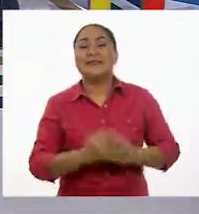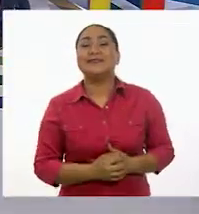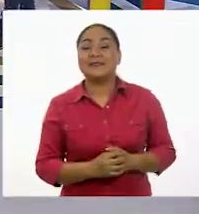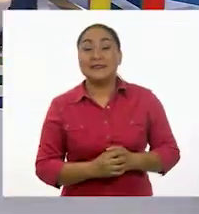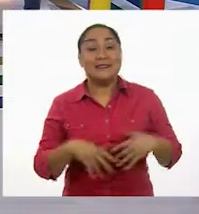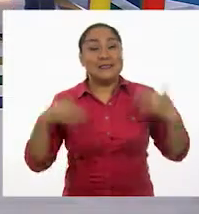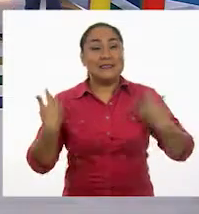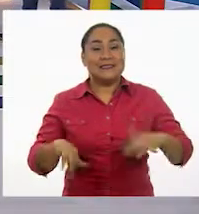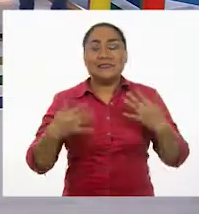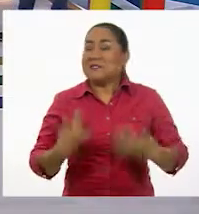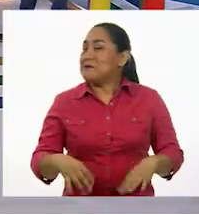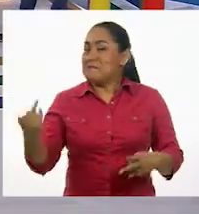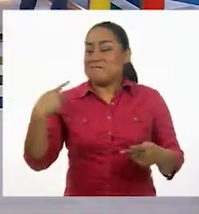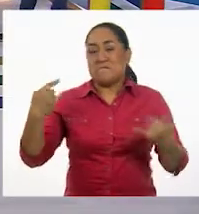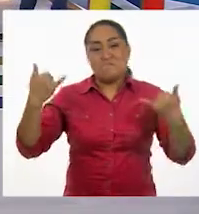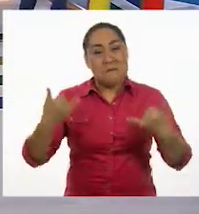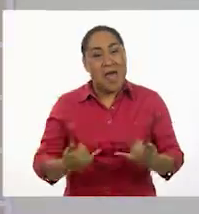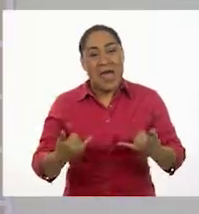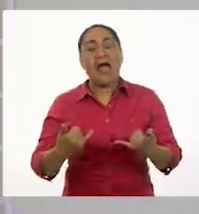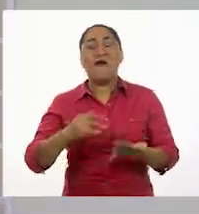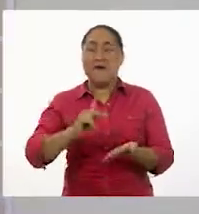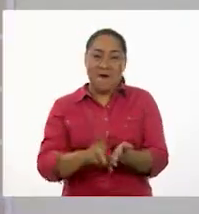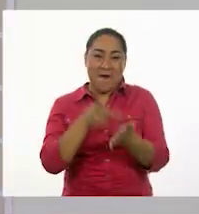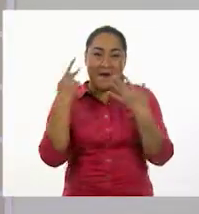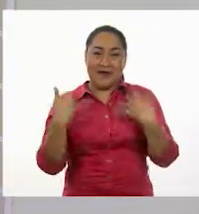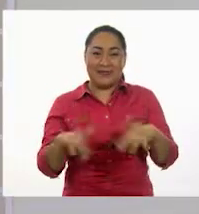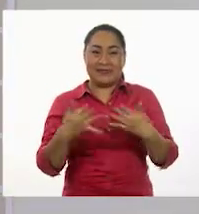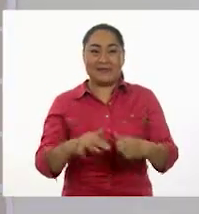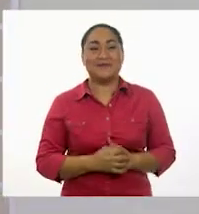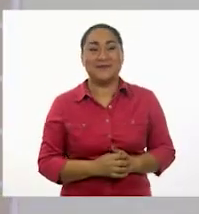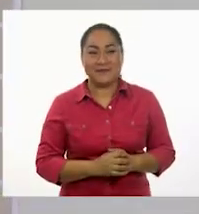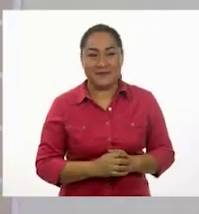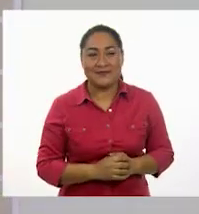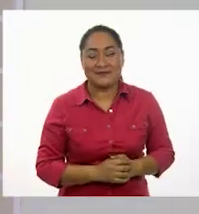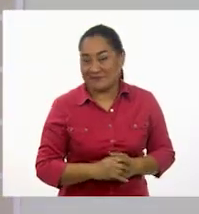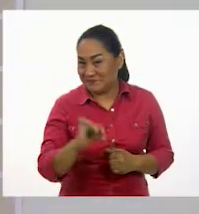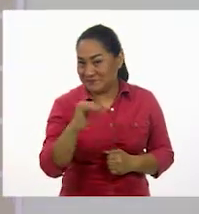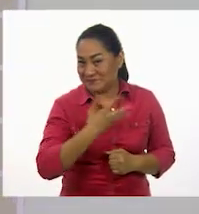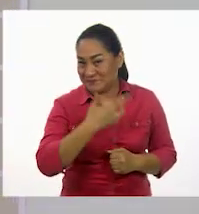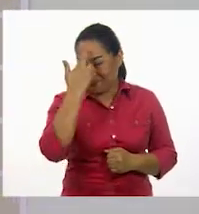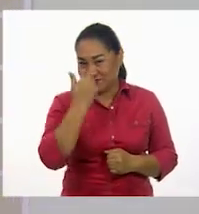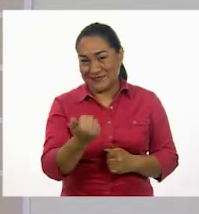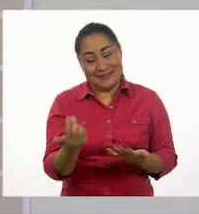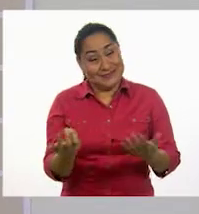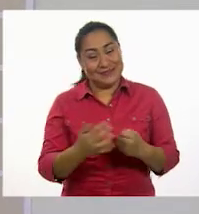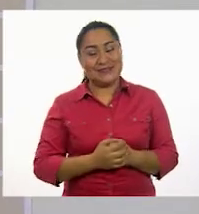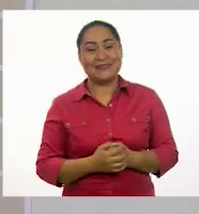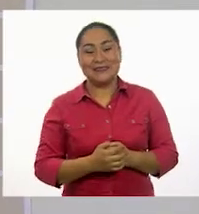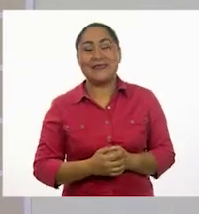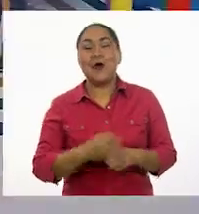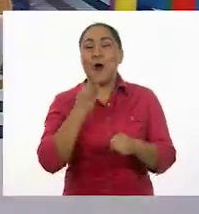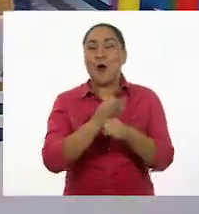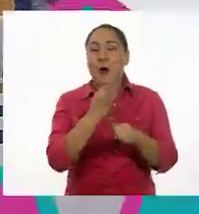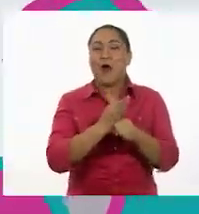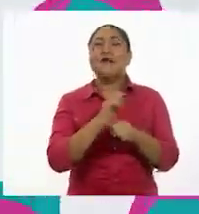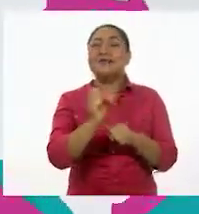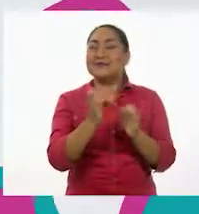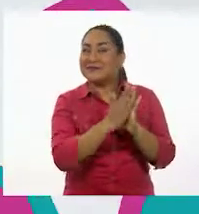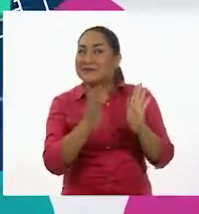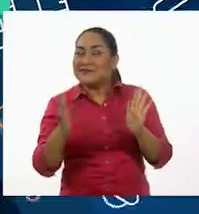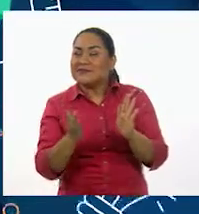entonces tenemos un empate, señoras y señores. Exacto, Ton. En nuestra primera edición de Cuéntame